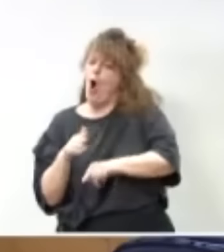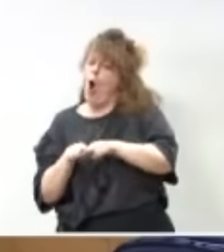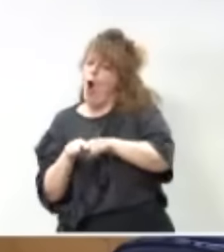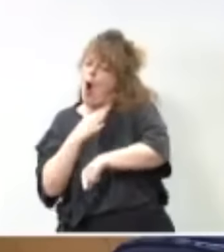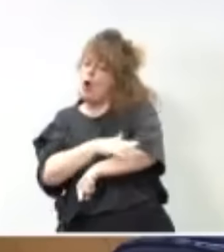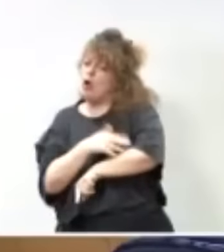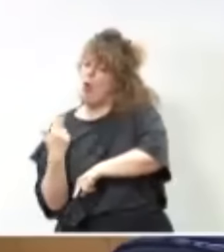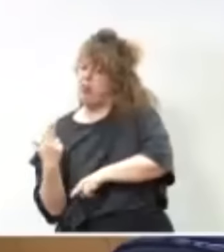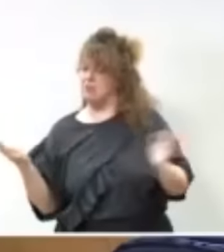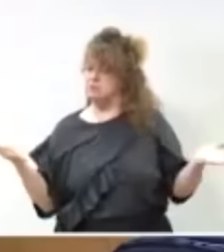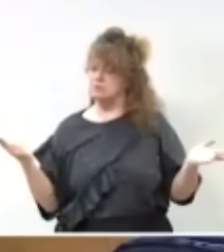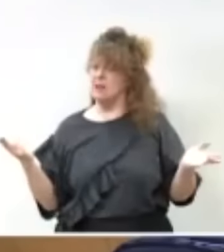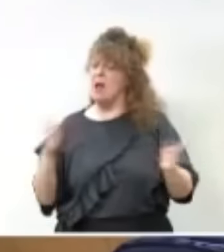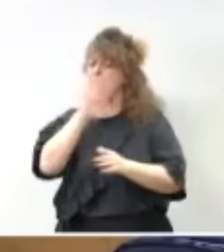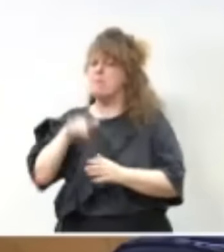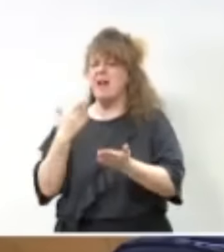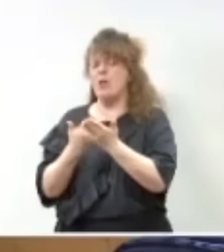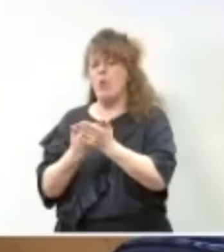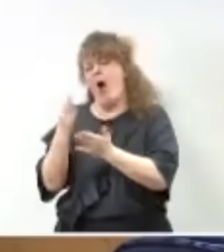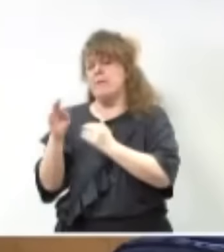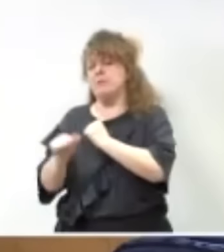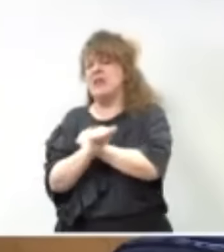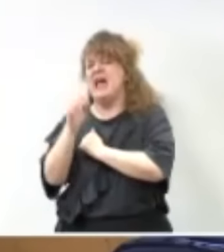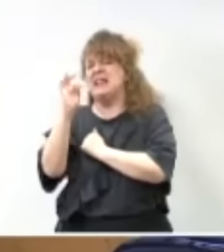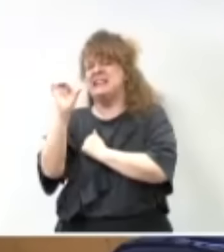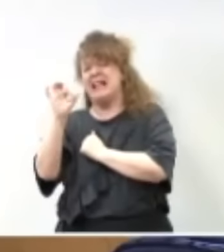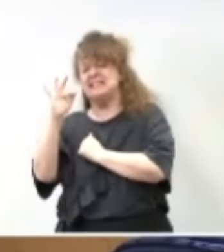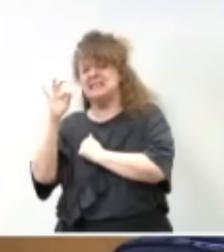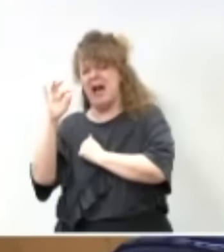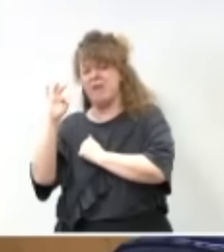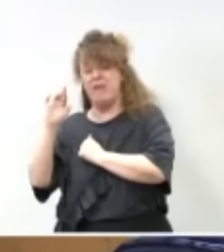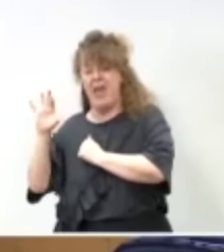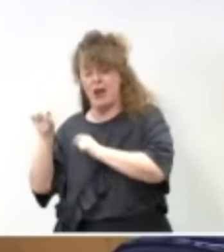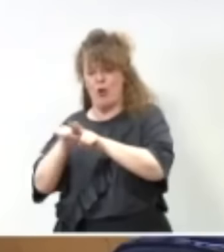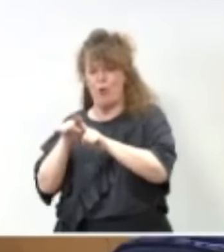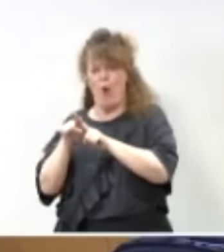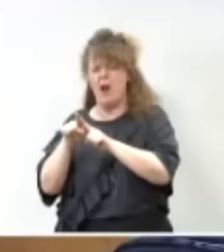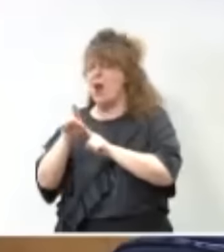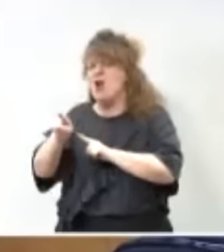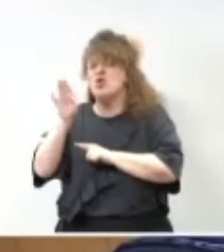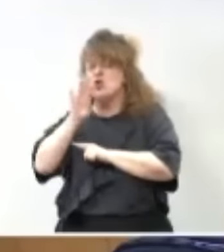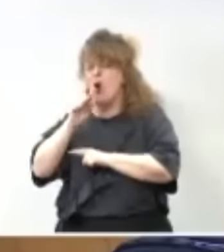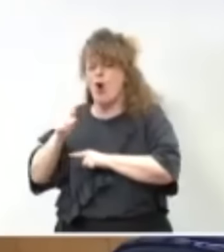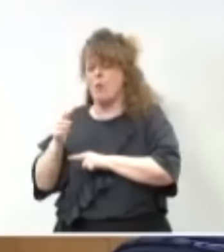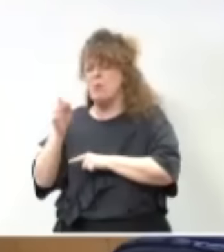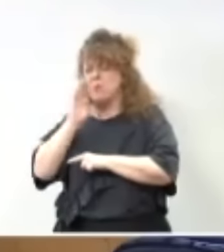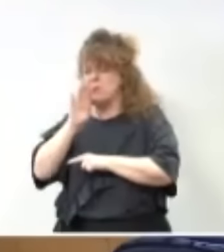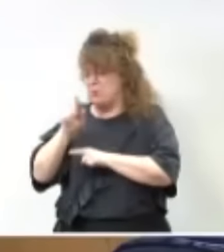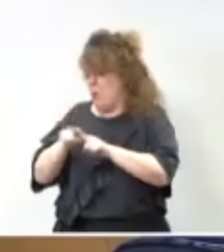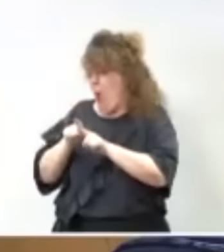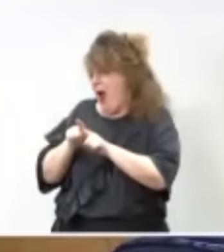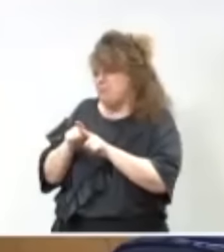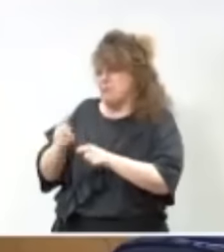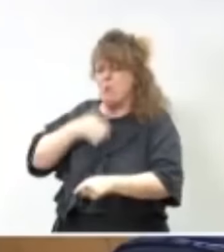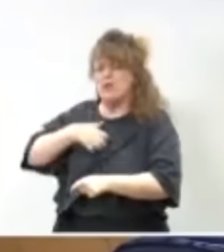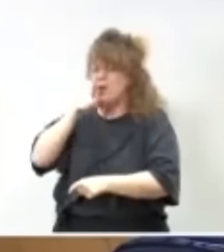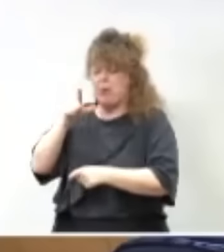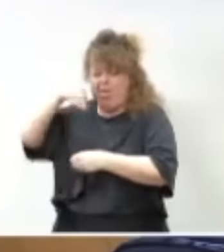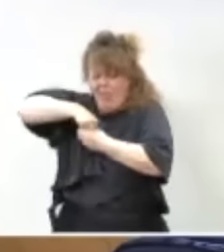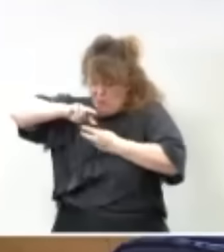haber molestado mucho más lo de testaferro. Pero eso, señor San Vittorio, no les molesta porque eso lo llevan ustedes en el ADN. Pero